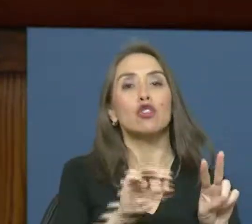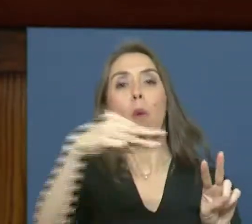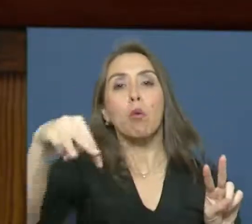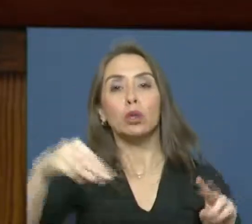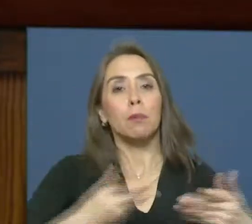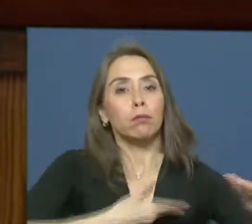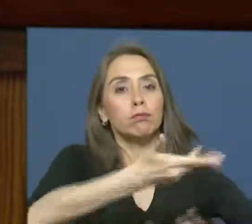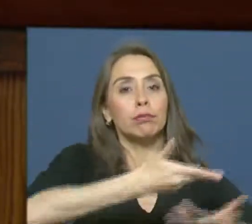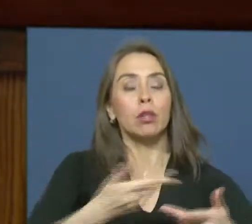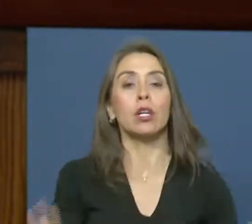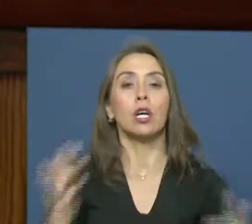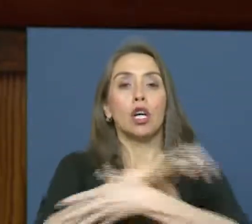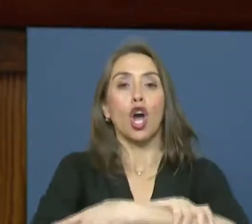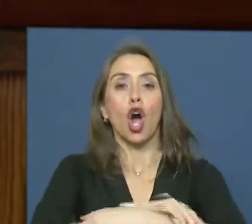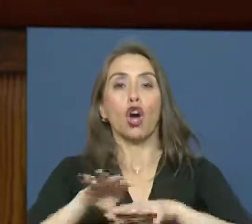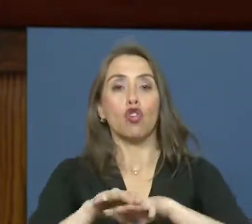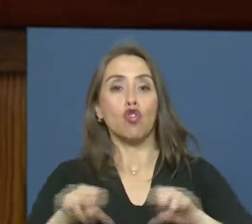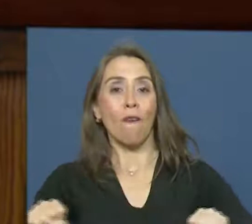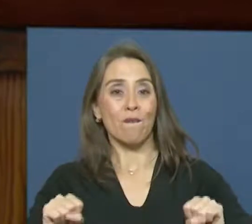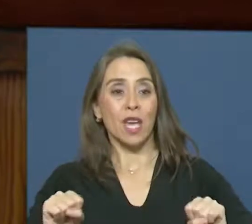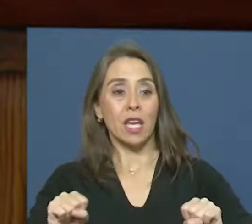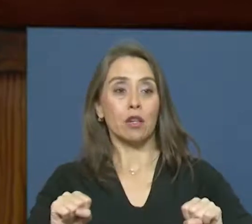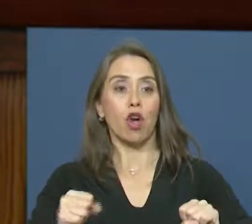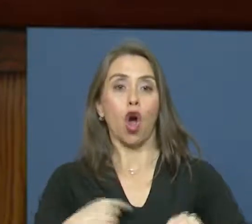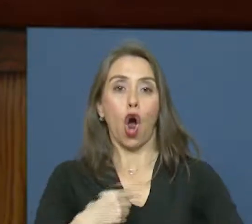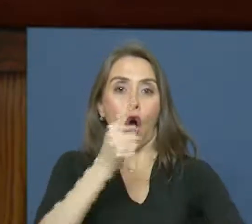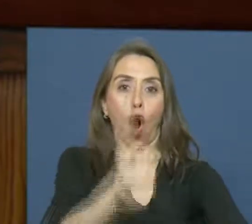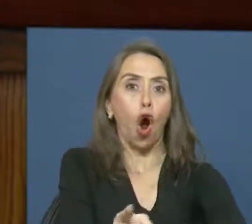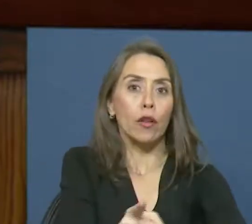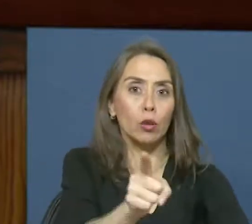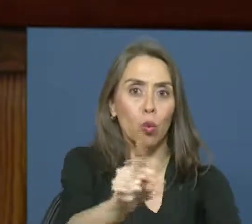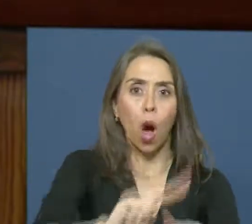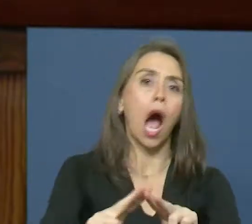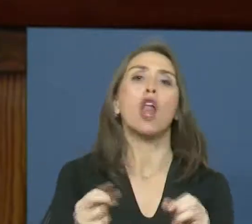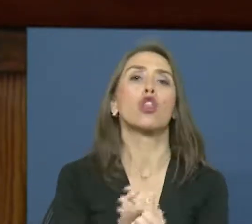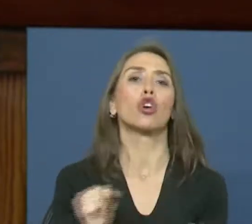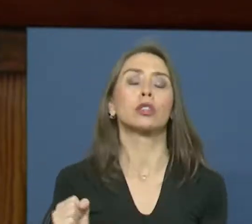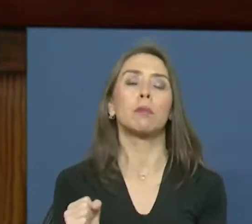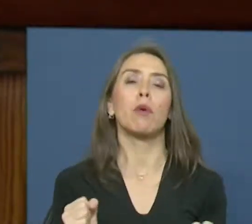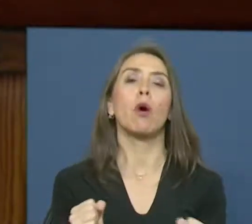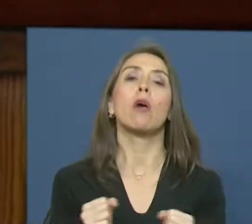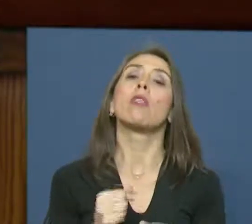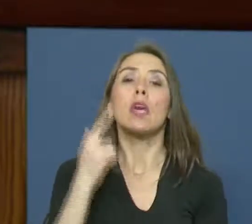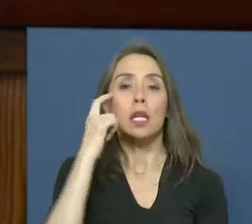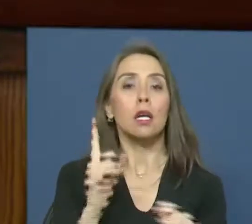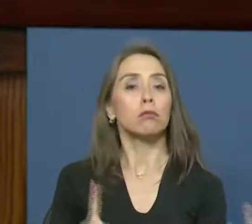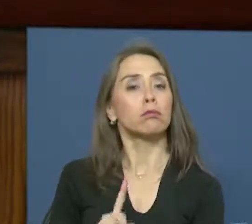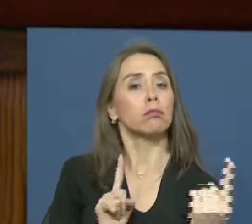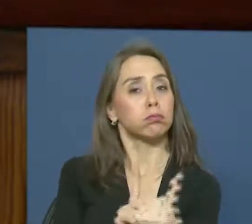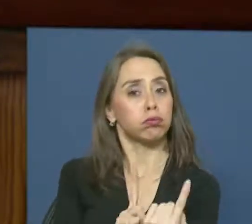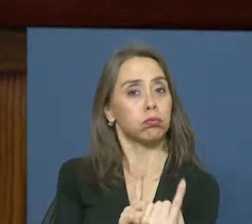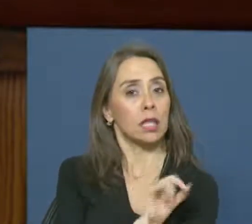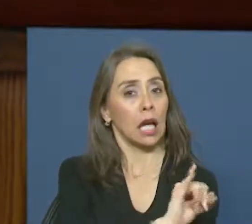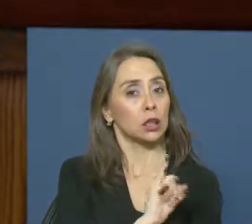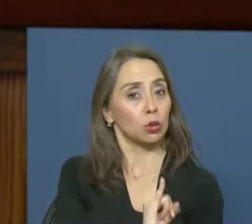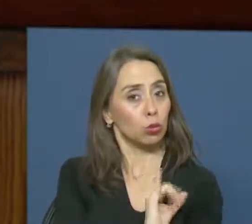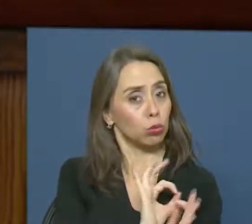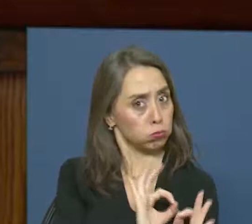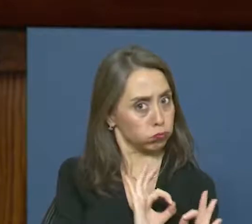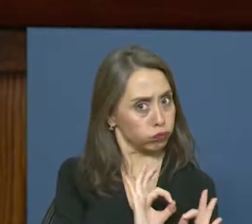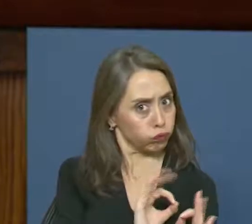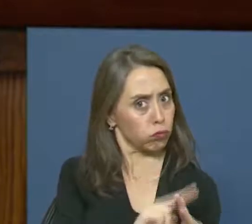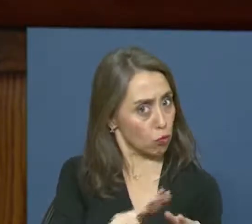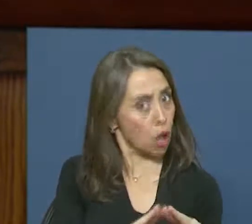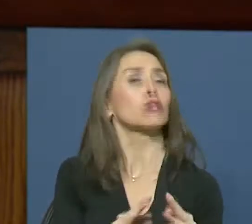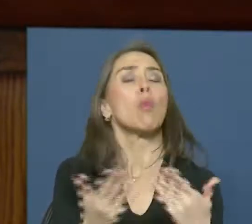que no puede ser llevado a la práctica forzosamente. Se basa en la buena fe de las partes. Por lo tanto, con